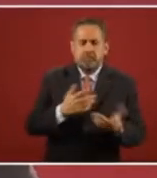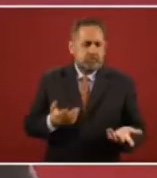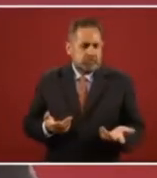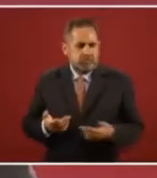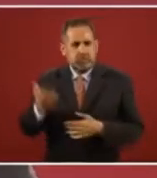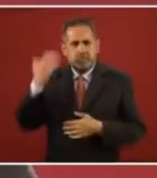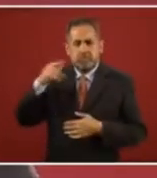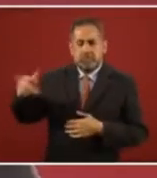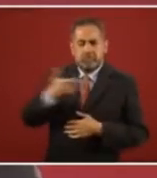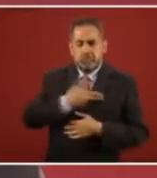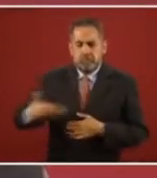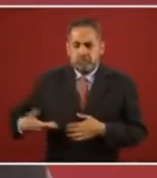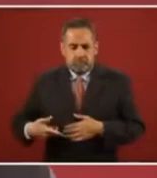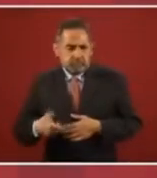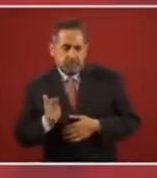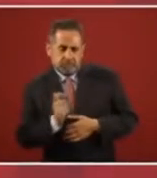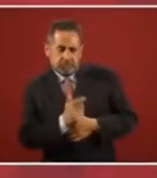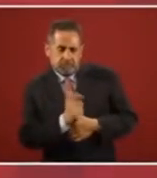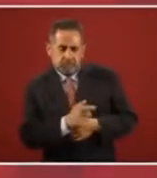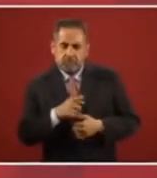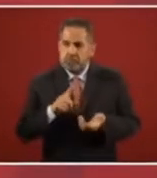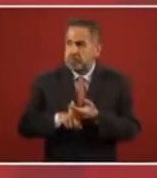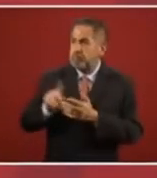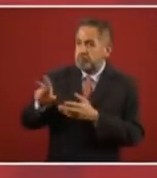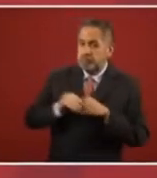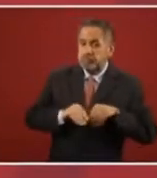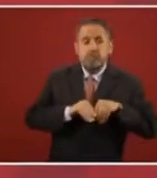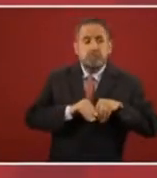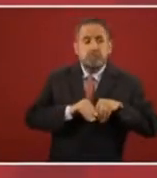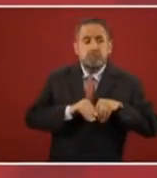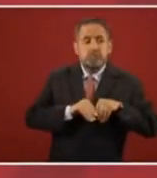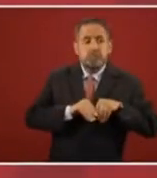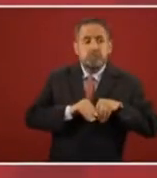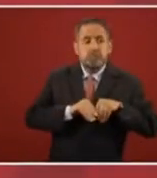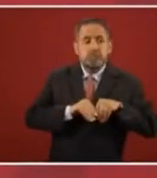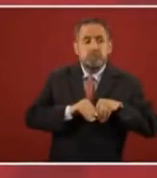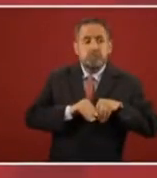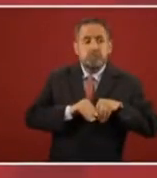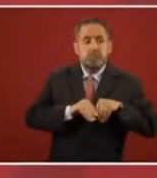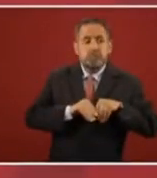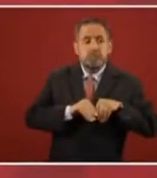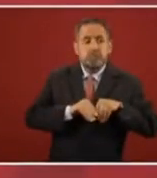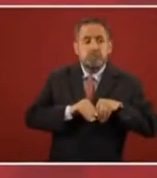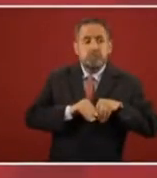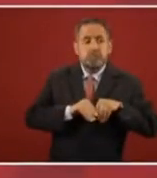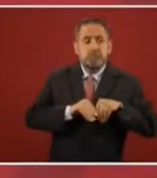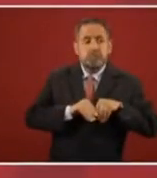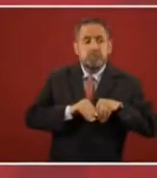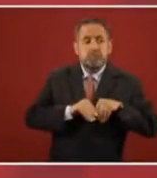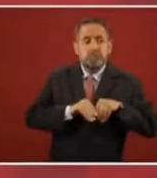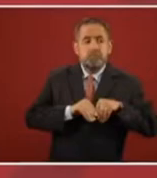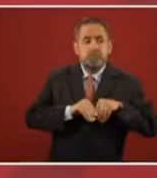para que se proyectarán donde tengo el chat